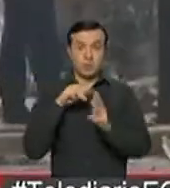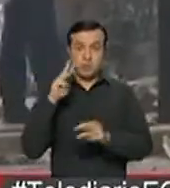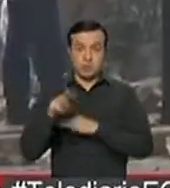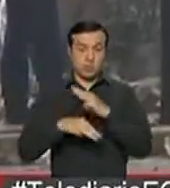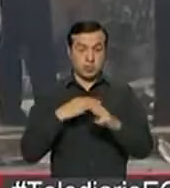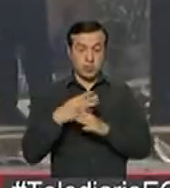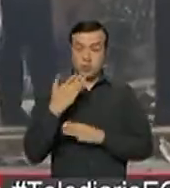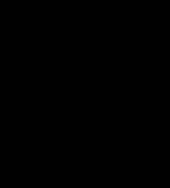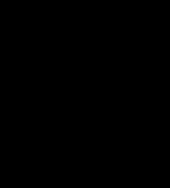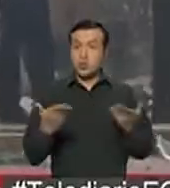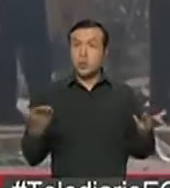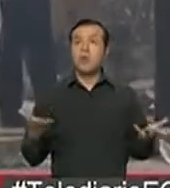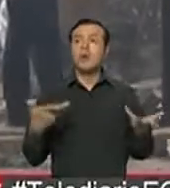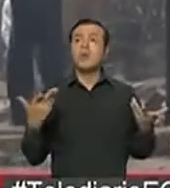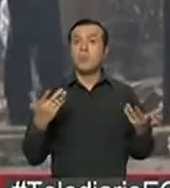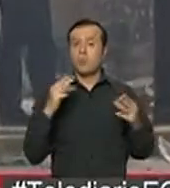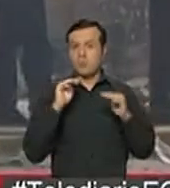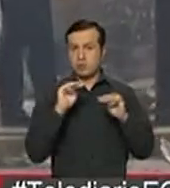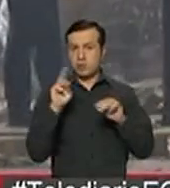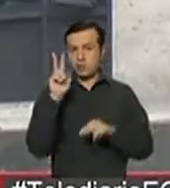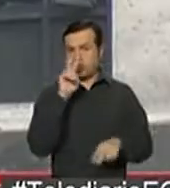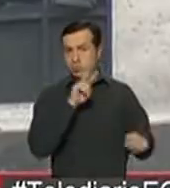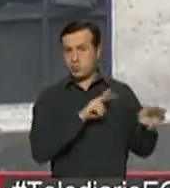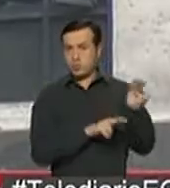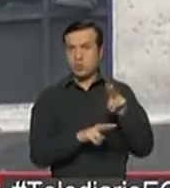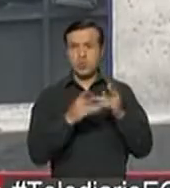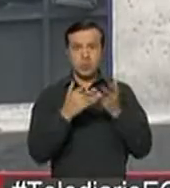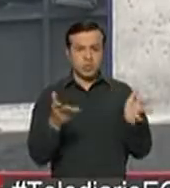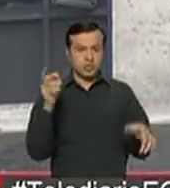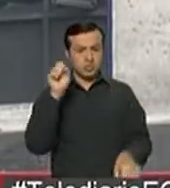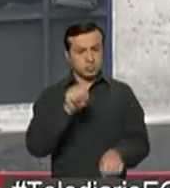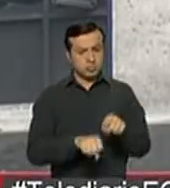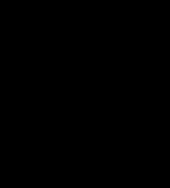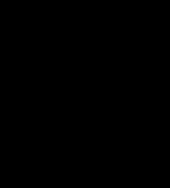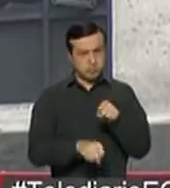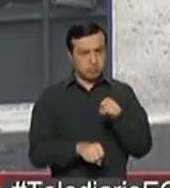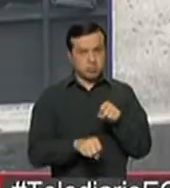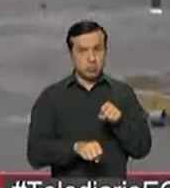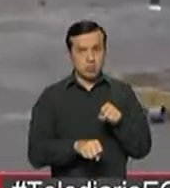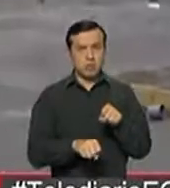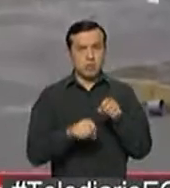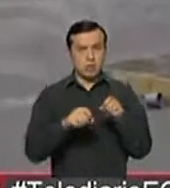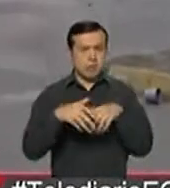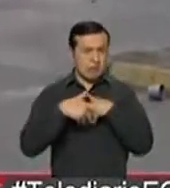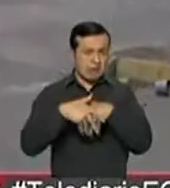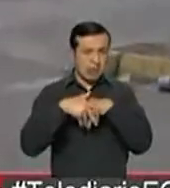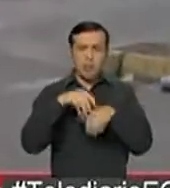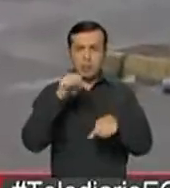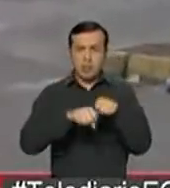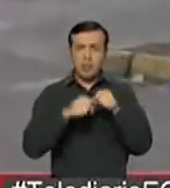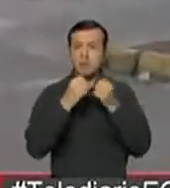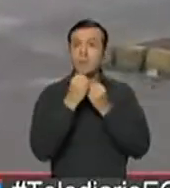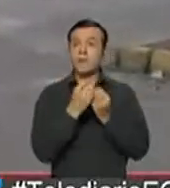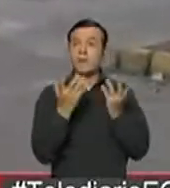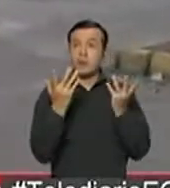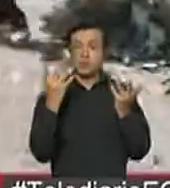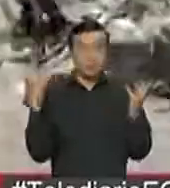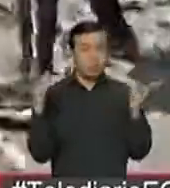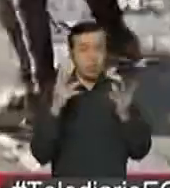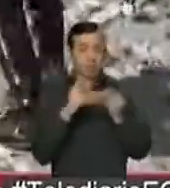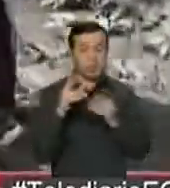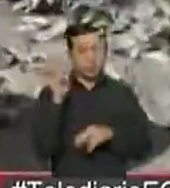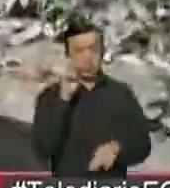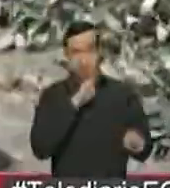basándose en una metodología de evaluación de daños y pérdidas post-desastre. De esta manera, con la información recopilada